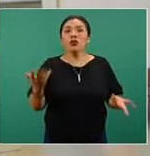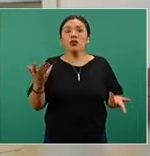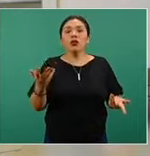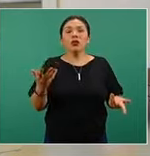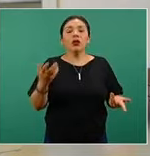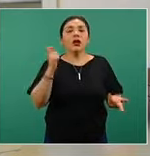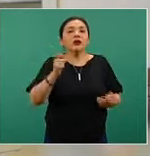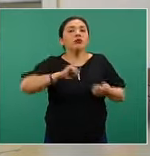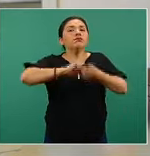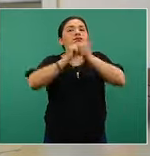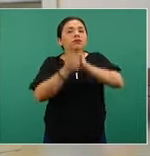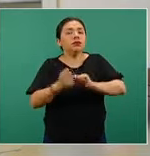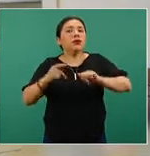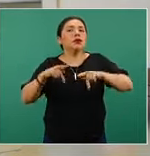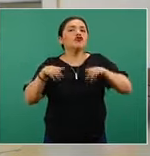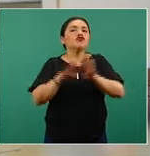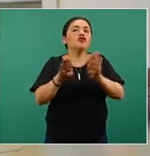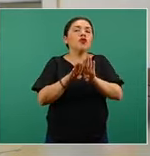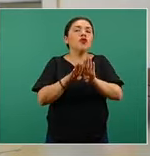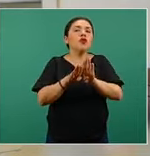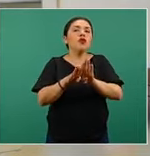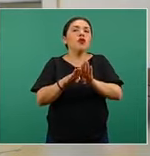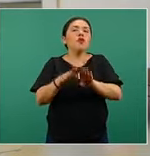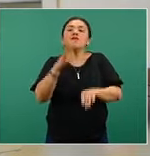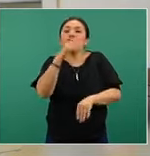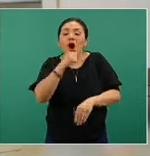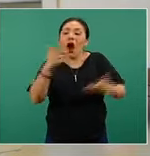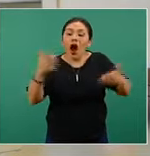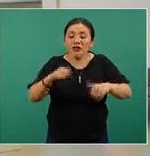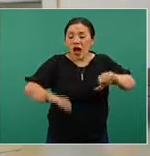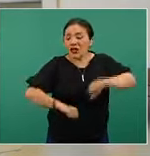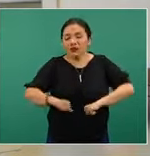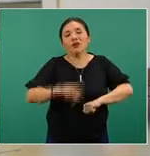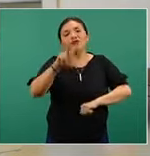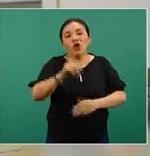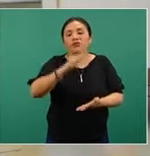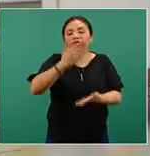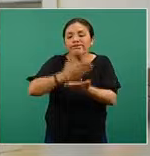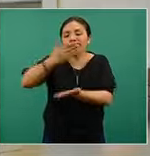limitamos para que se pronunciaran actividades